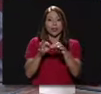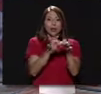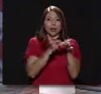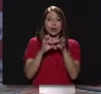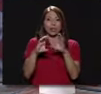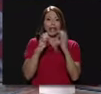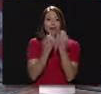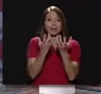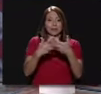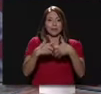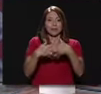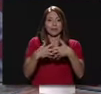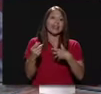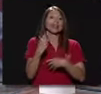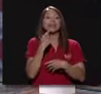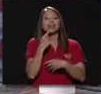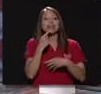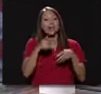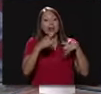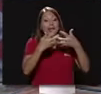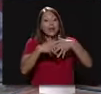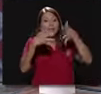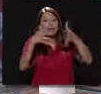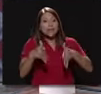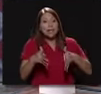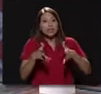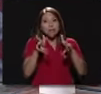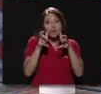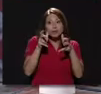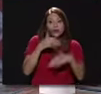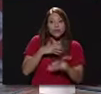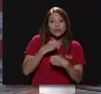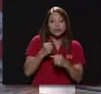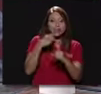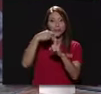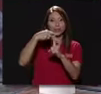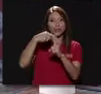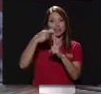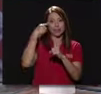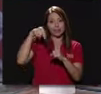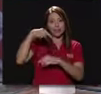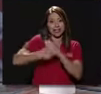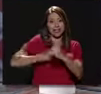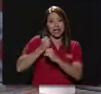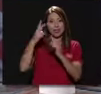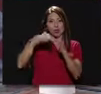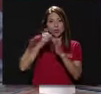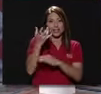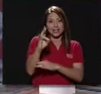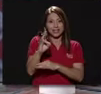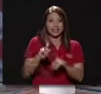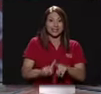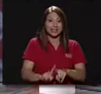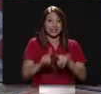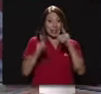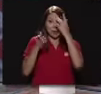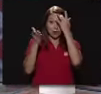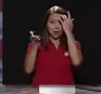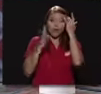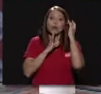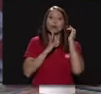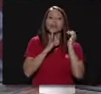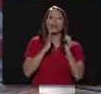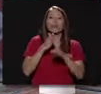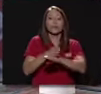Empresariales, quien indicó a Una Mirada que la percepción y la confianza de los empresarios son positivas para este 2017. Sin embargo,